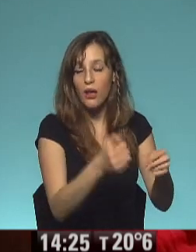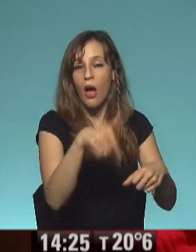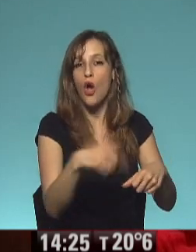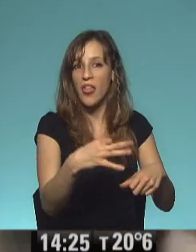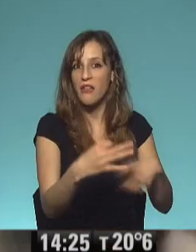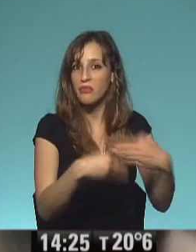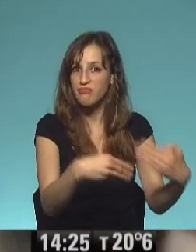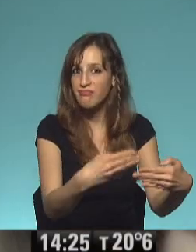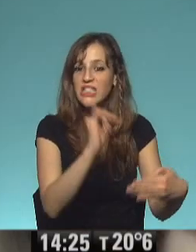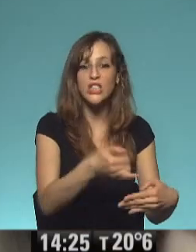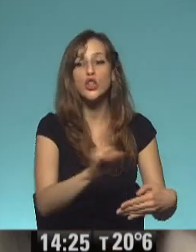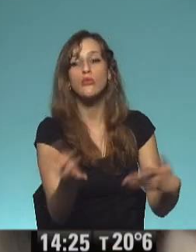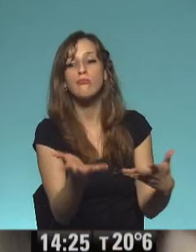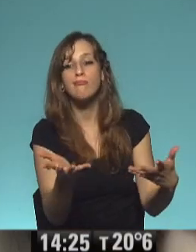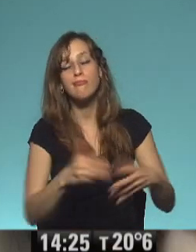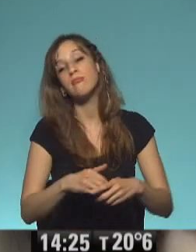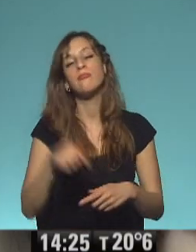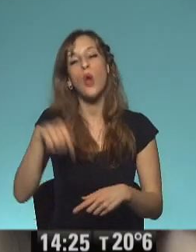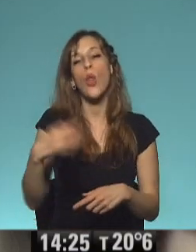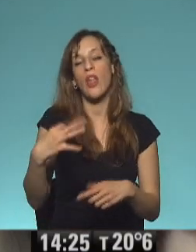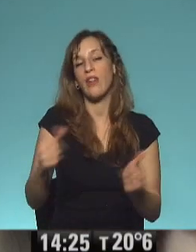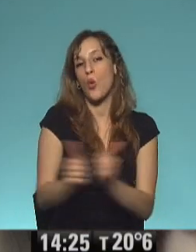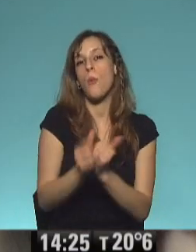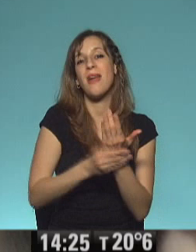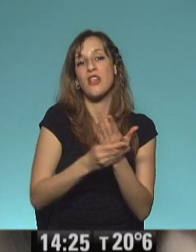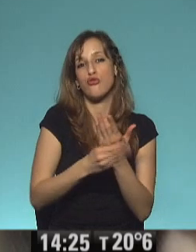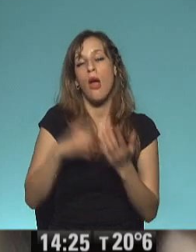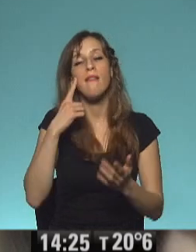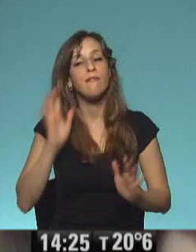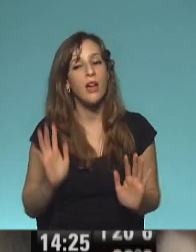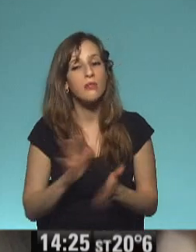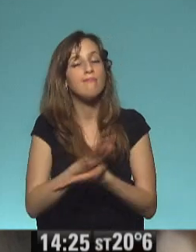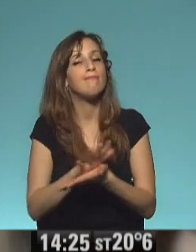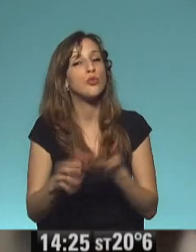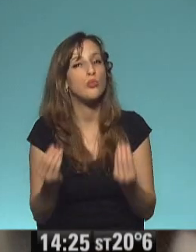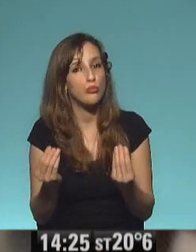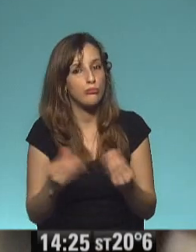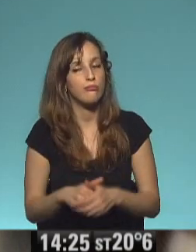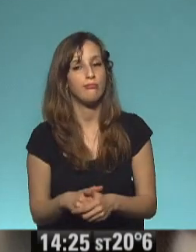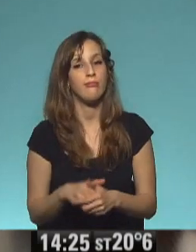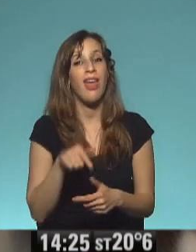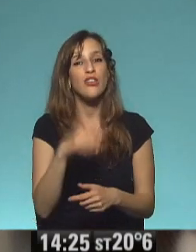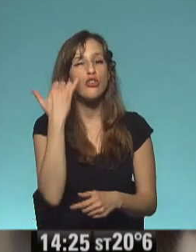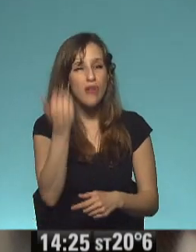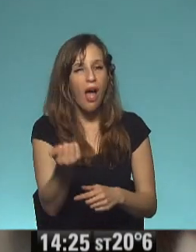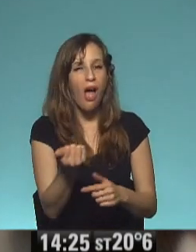Culfas, que porque estamos, es uno de los temas que tenemos que hacer para terminar, porque eso está en un estado muy